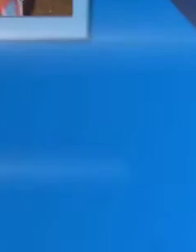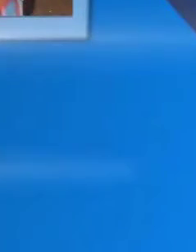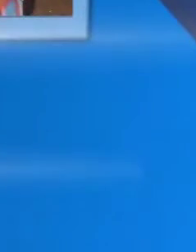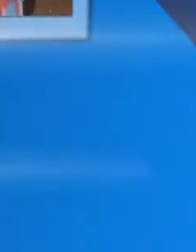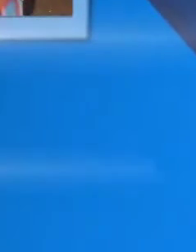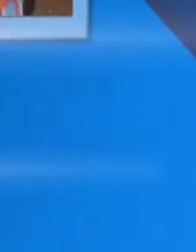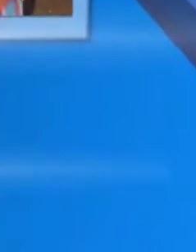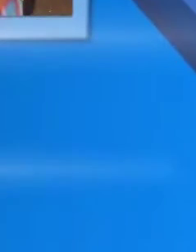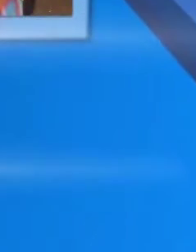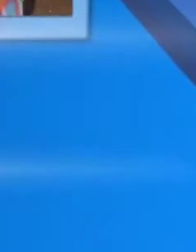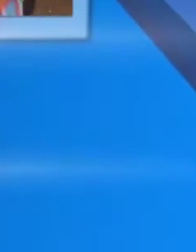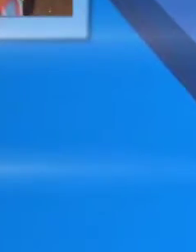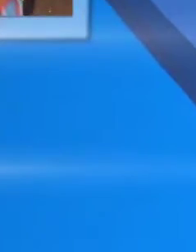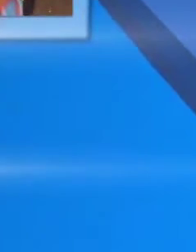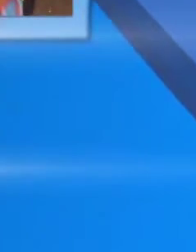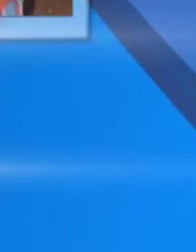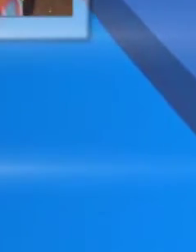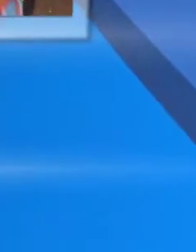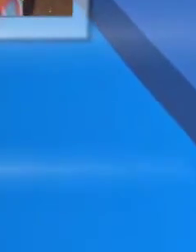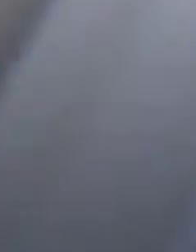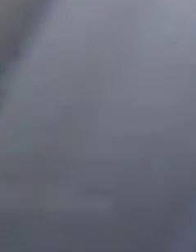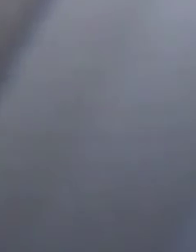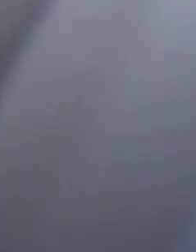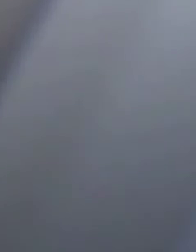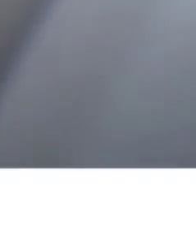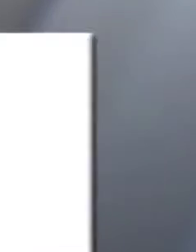emprendedores renacer ciudadano